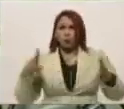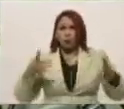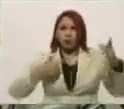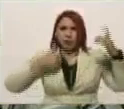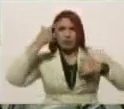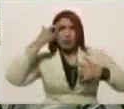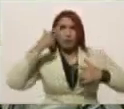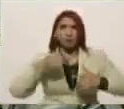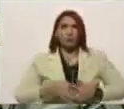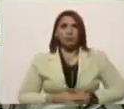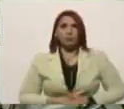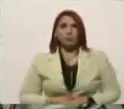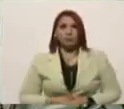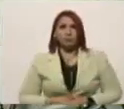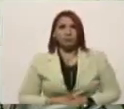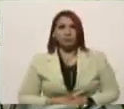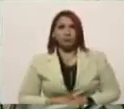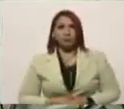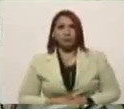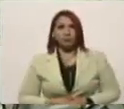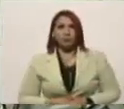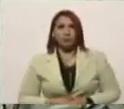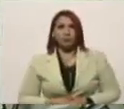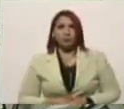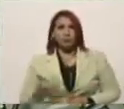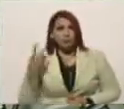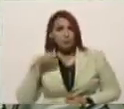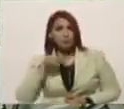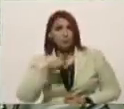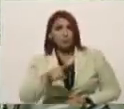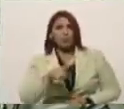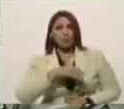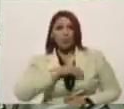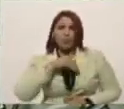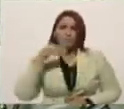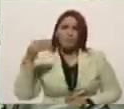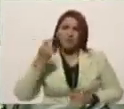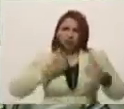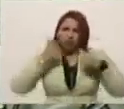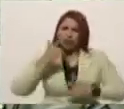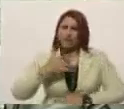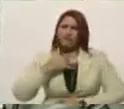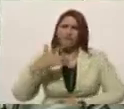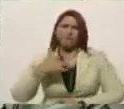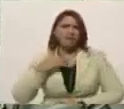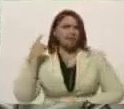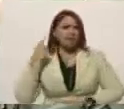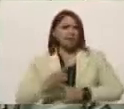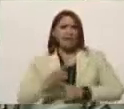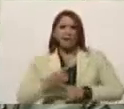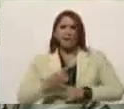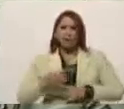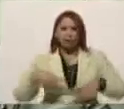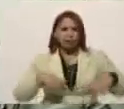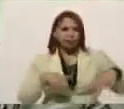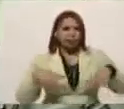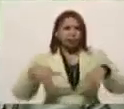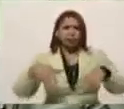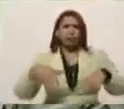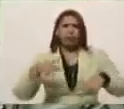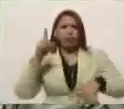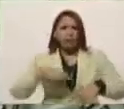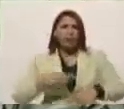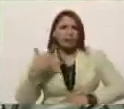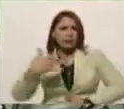Hugo Rafael Chávez Frías. Por eso el espíritu chavista tiene que rondar en los corazones de